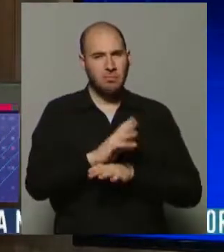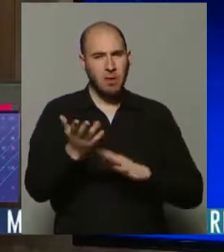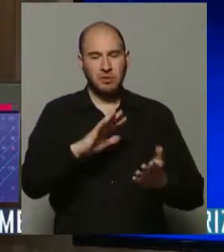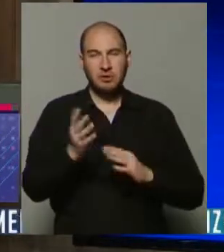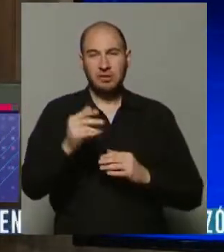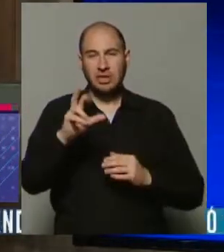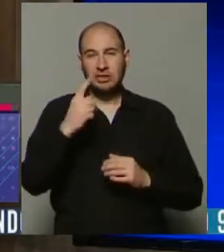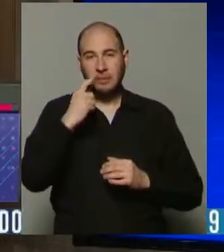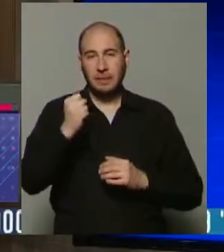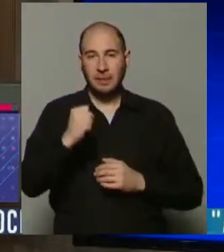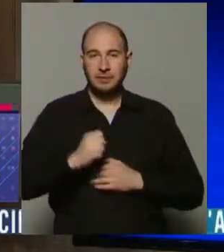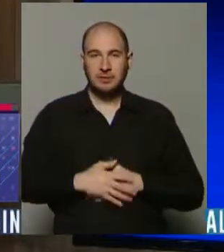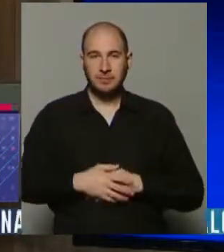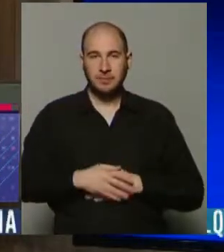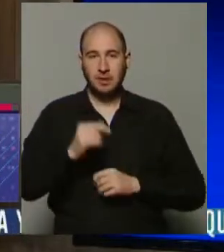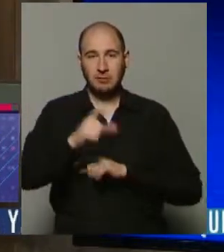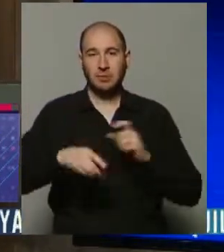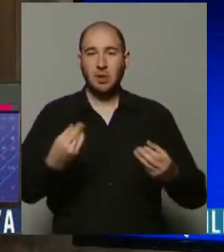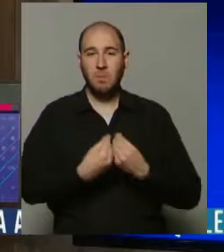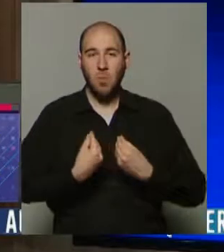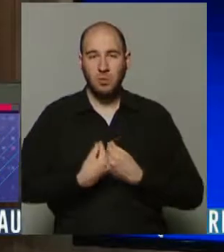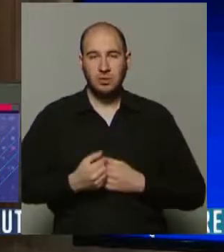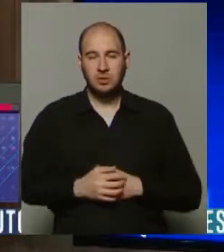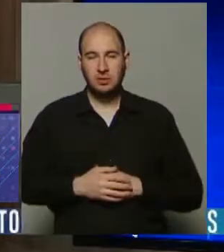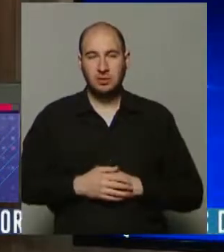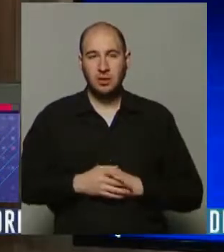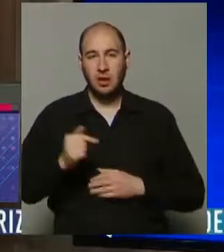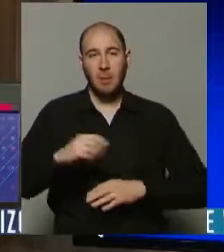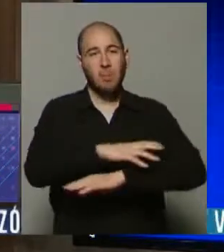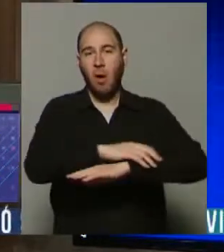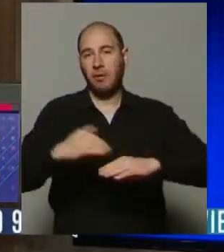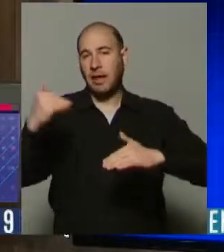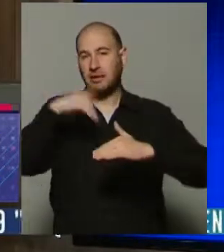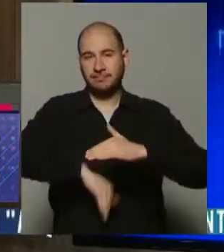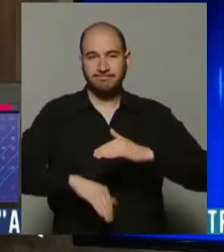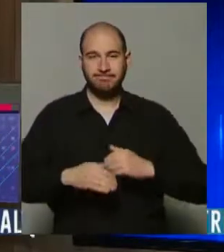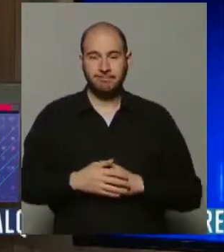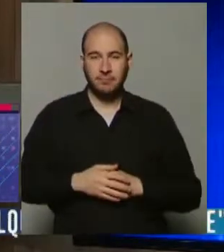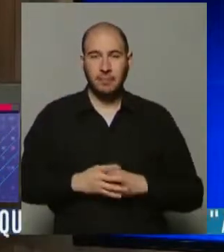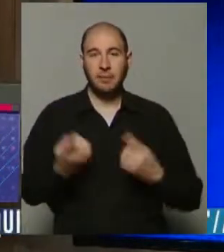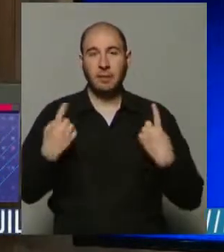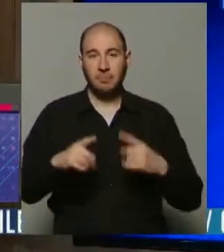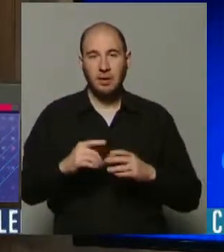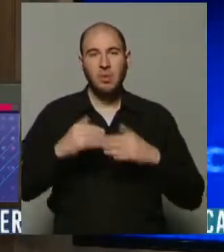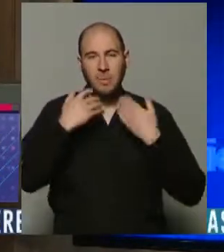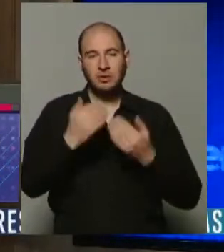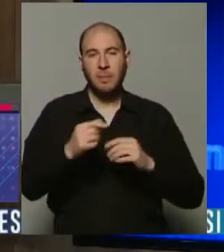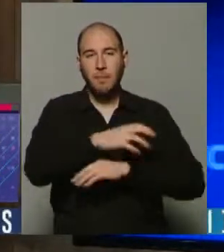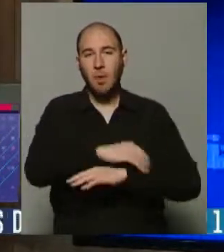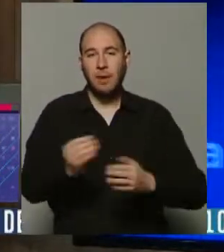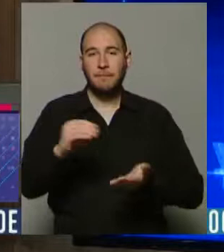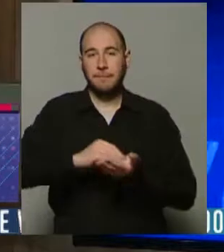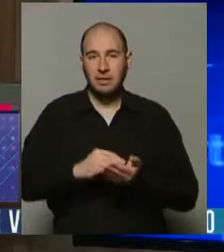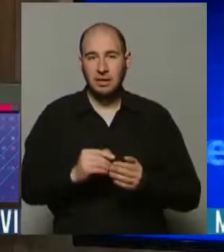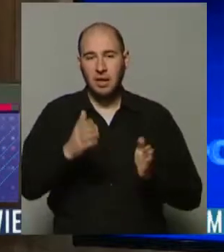aproximadamente cerca de los 30.000 pesos, mucha gente evidentemente cae por debajo de esta línea de pobreza, pero hay, más allá de estos nuevos pobres,